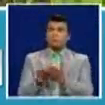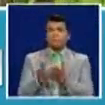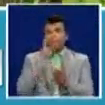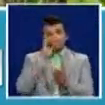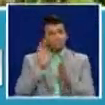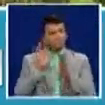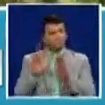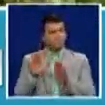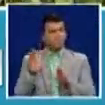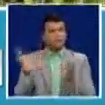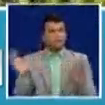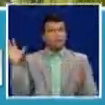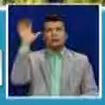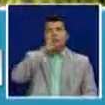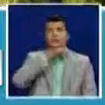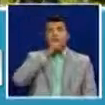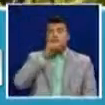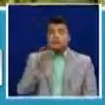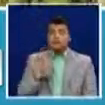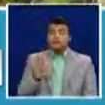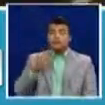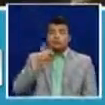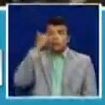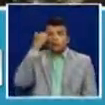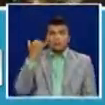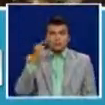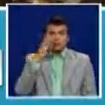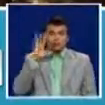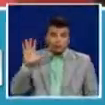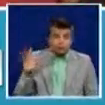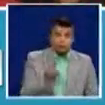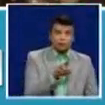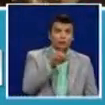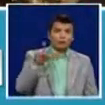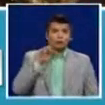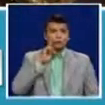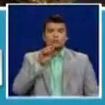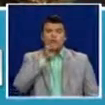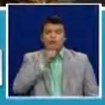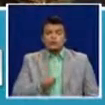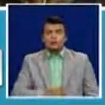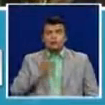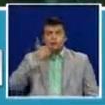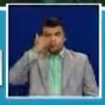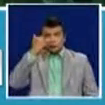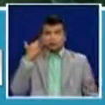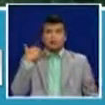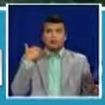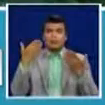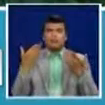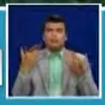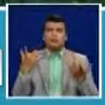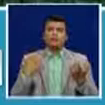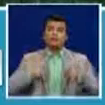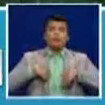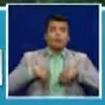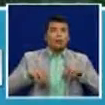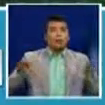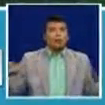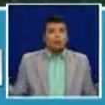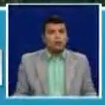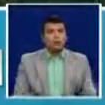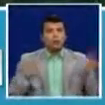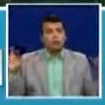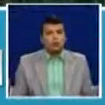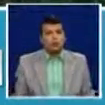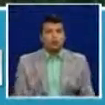puede pensar inmediatamente eso, pero no en todos los casos estamos hablando del adulto mayor o del campesino ya trajinado, pues con